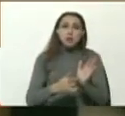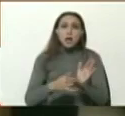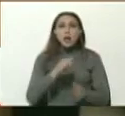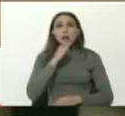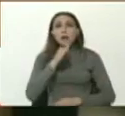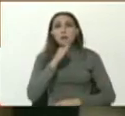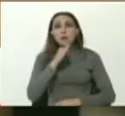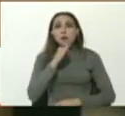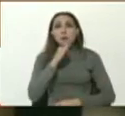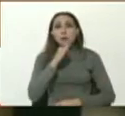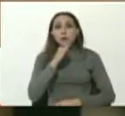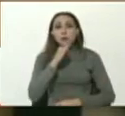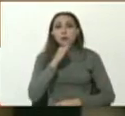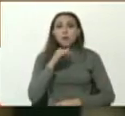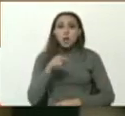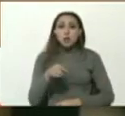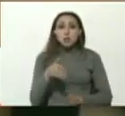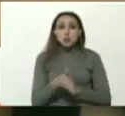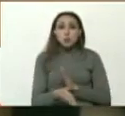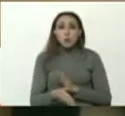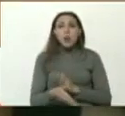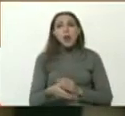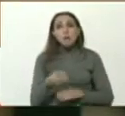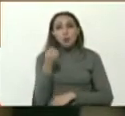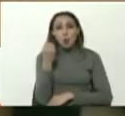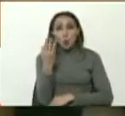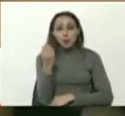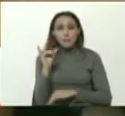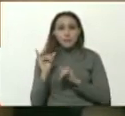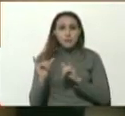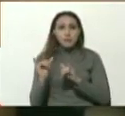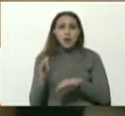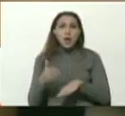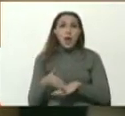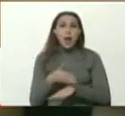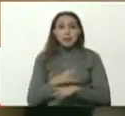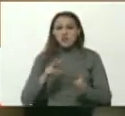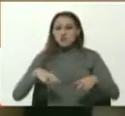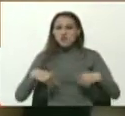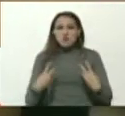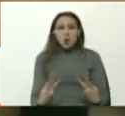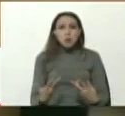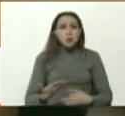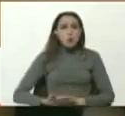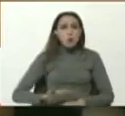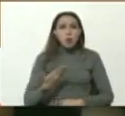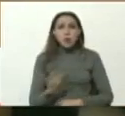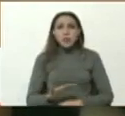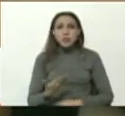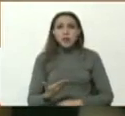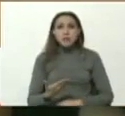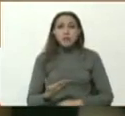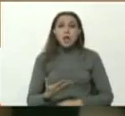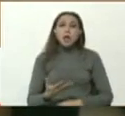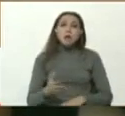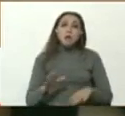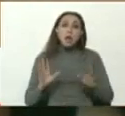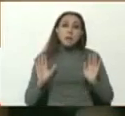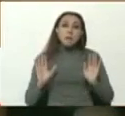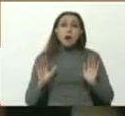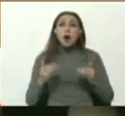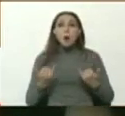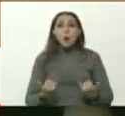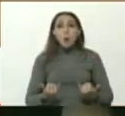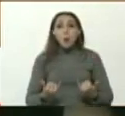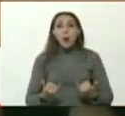información presentada en la actualización oral. Si bien dicha actualización evidencia algunos matices, sin embargo, sigue